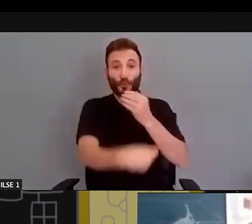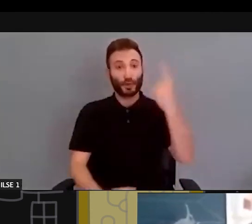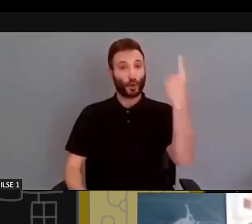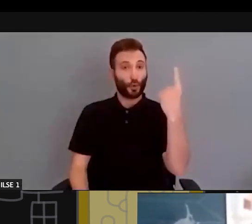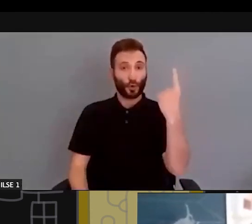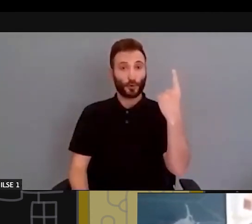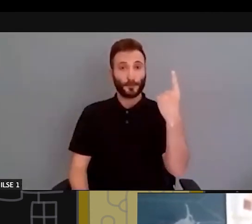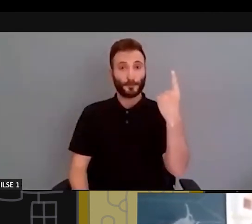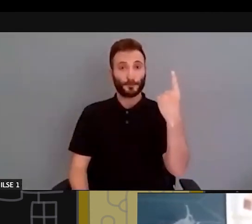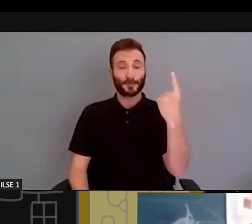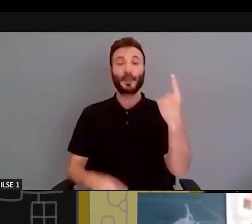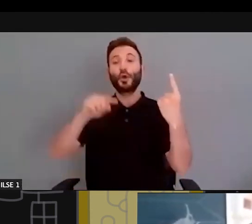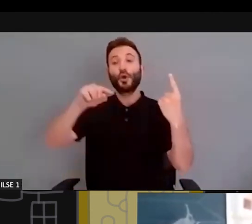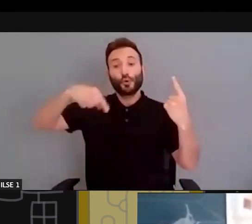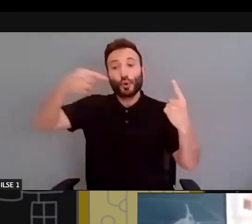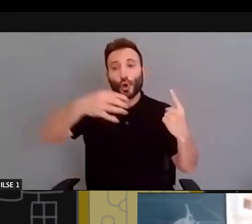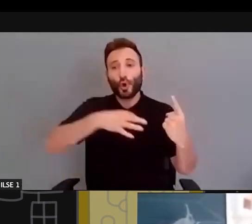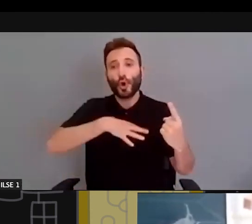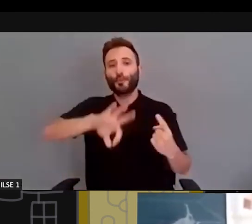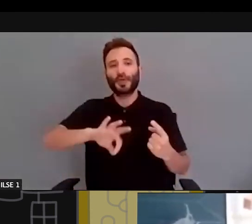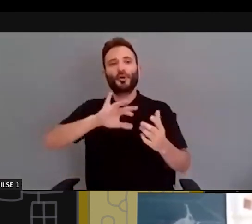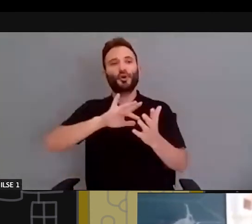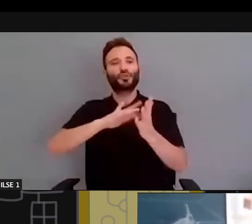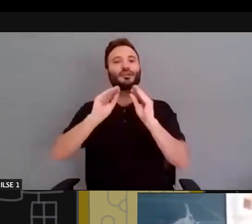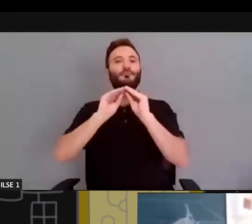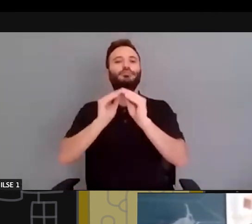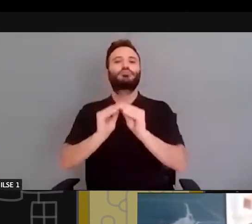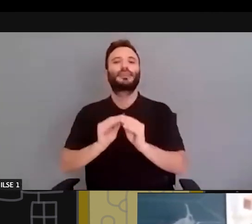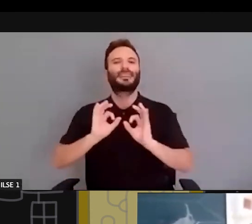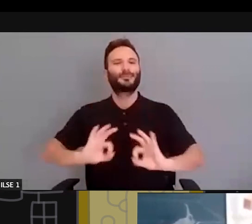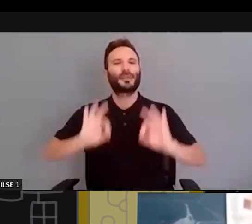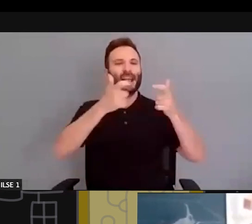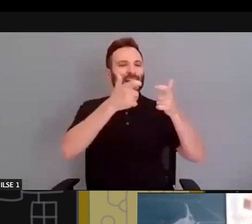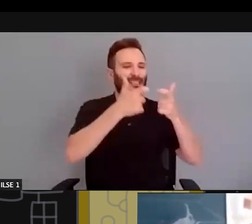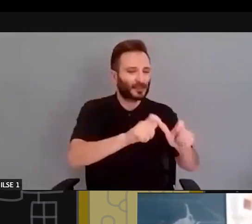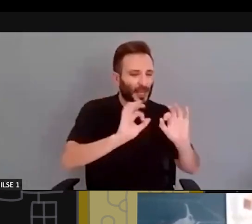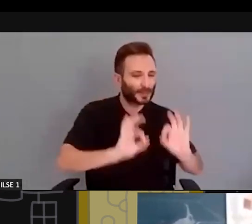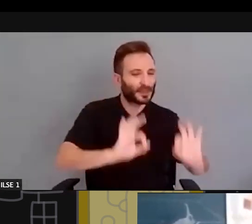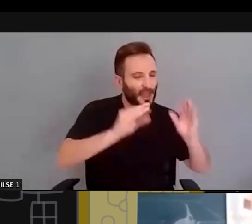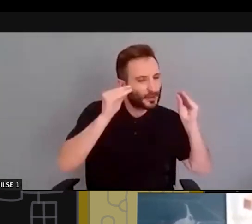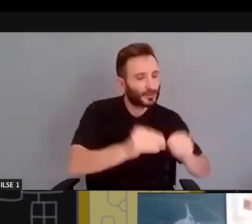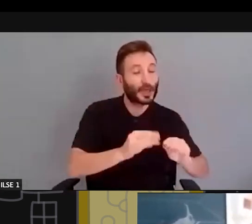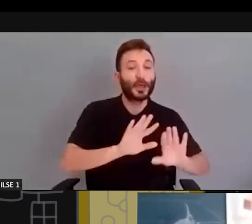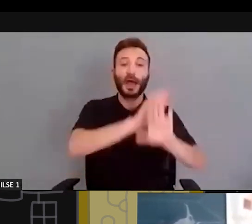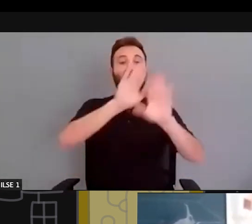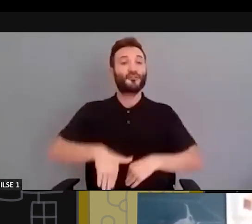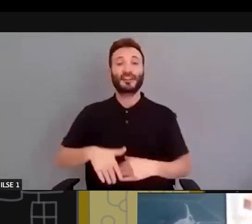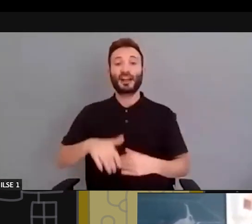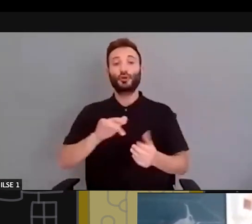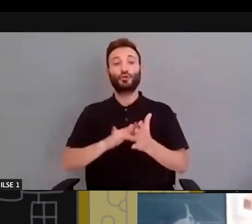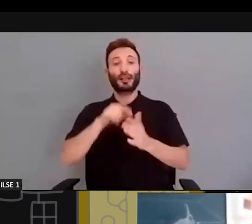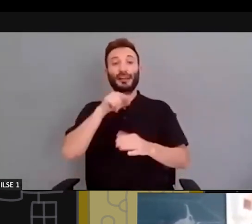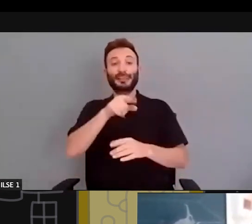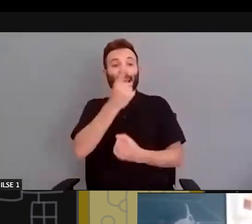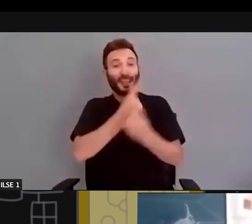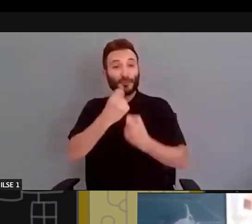Luego ya podremos desarrollar quizás guías más específicas para sectores concretos, pero de alguna manera tenemos esa información